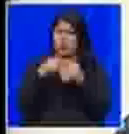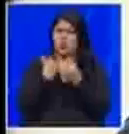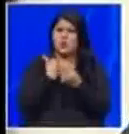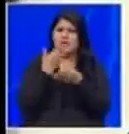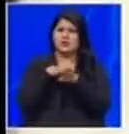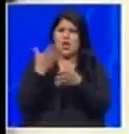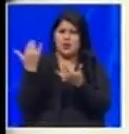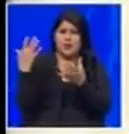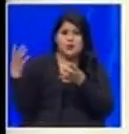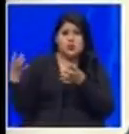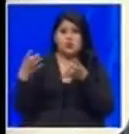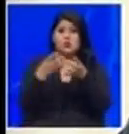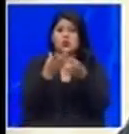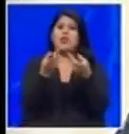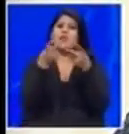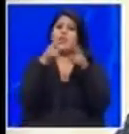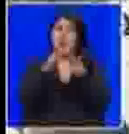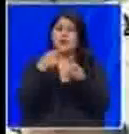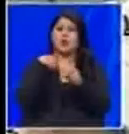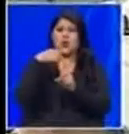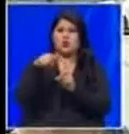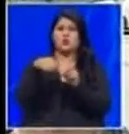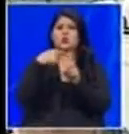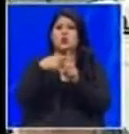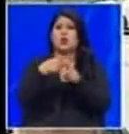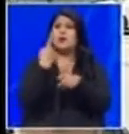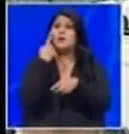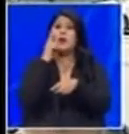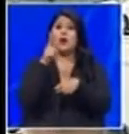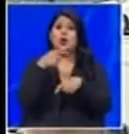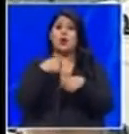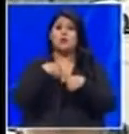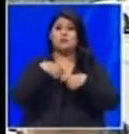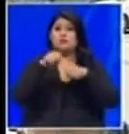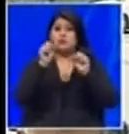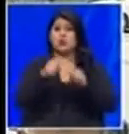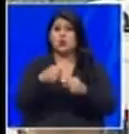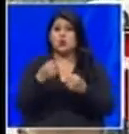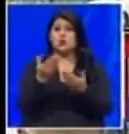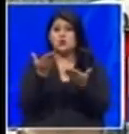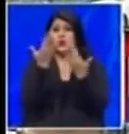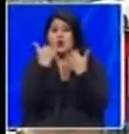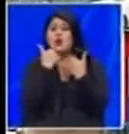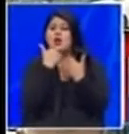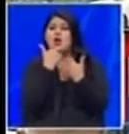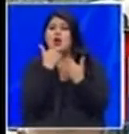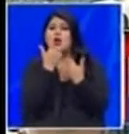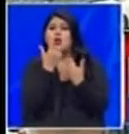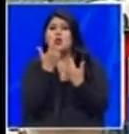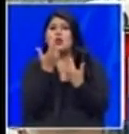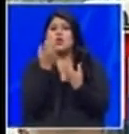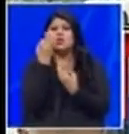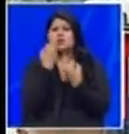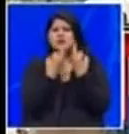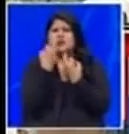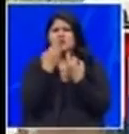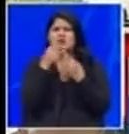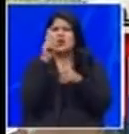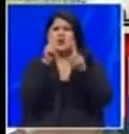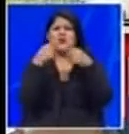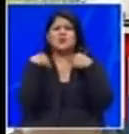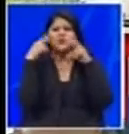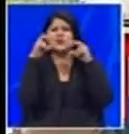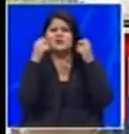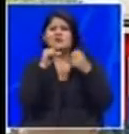CNN, confirmó que también se sumará. Para poder traer un poquito de luz. Hay muchos vacíos